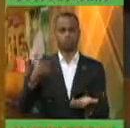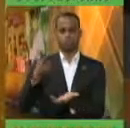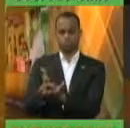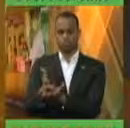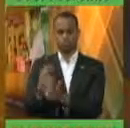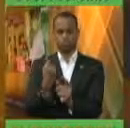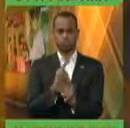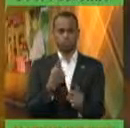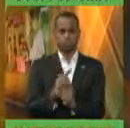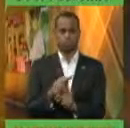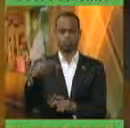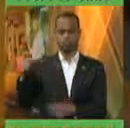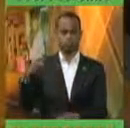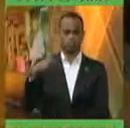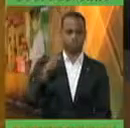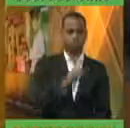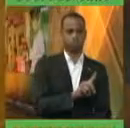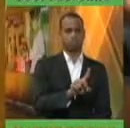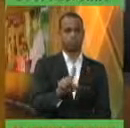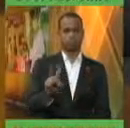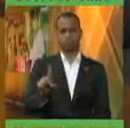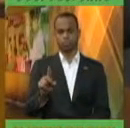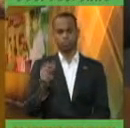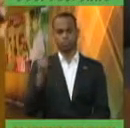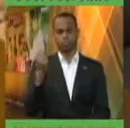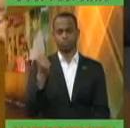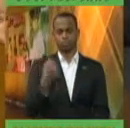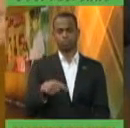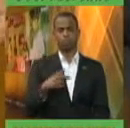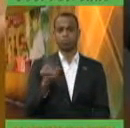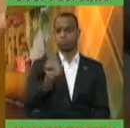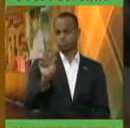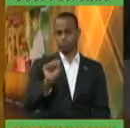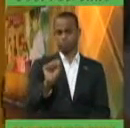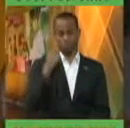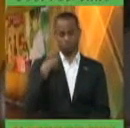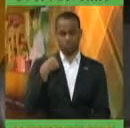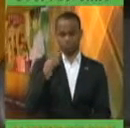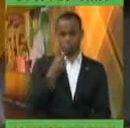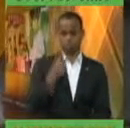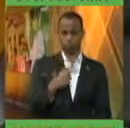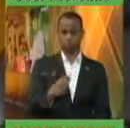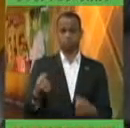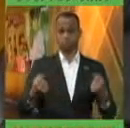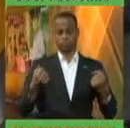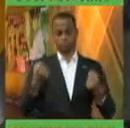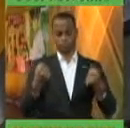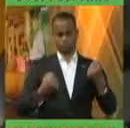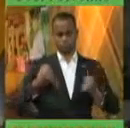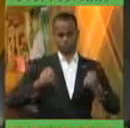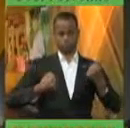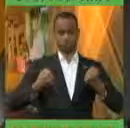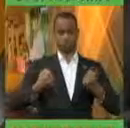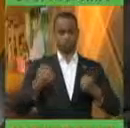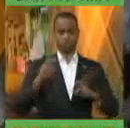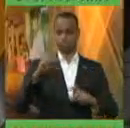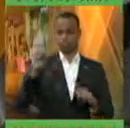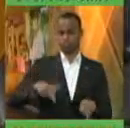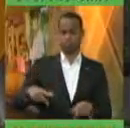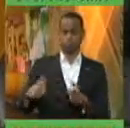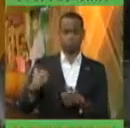se desmonta el además que lo veo en el chofer él no tiene más